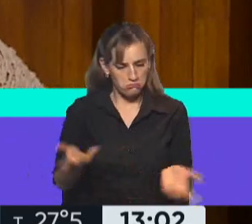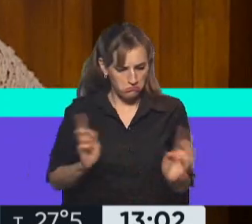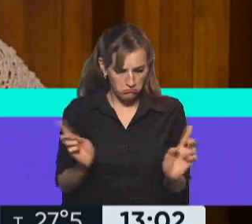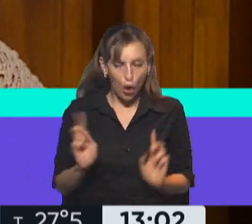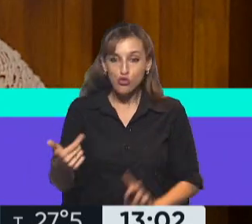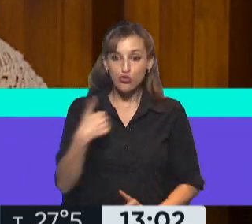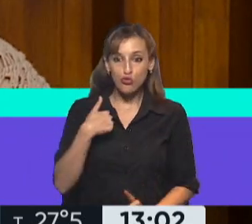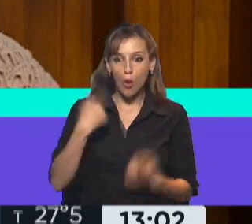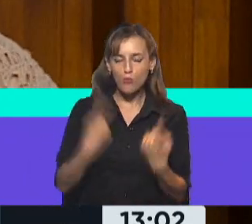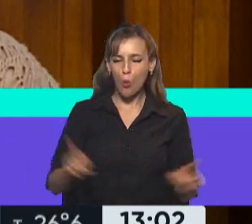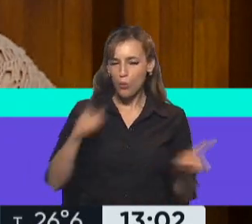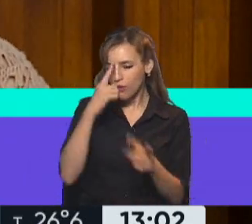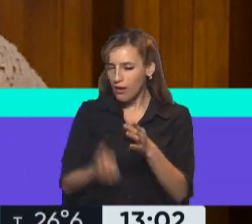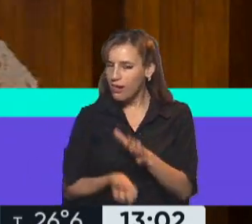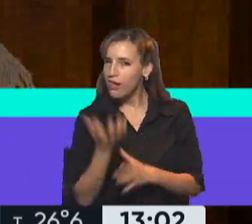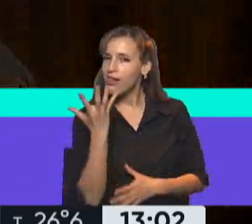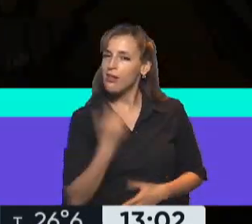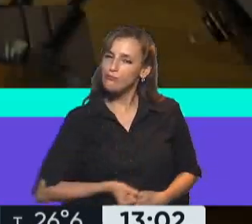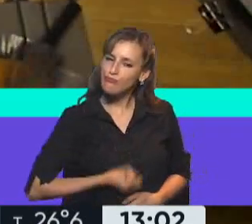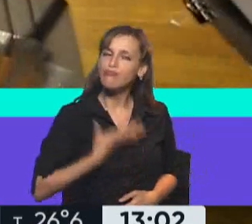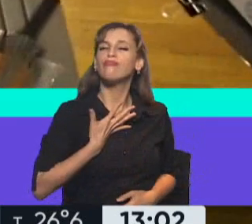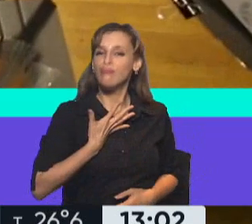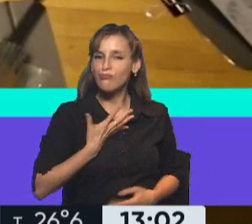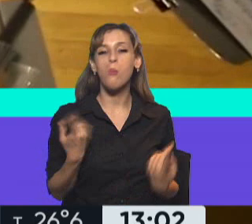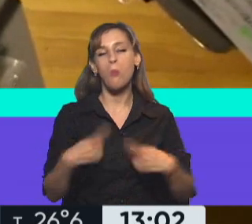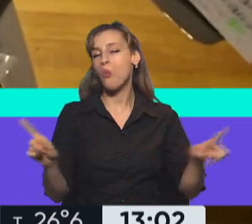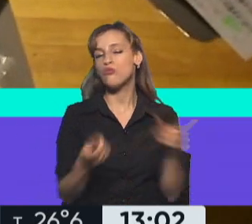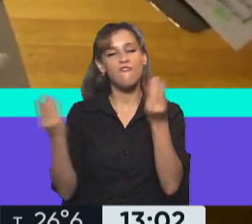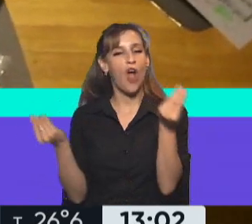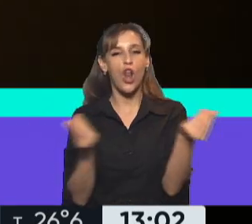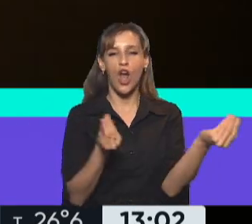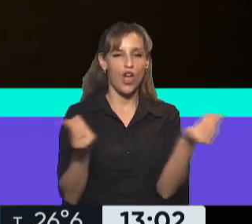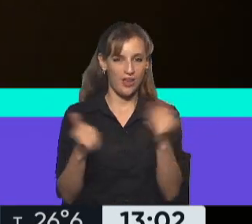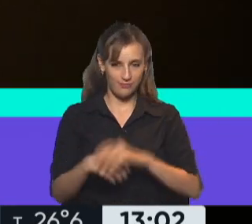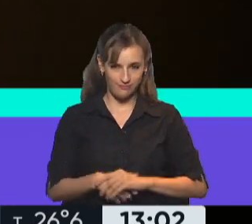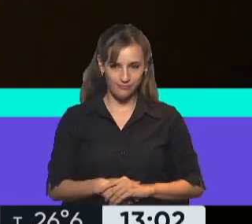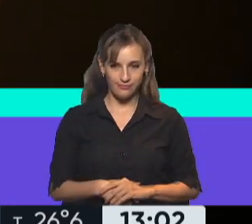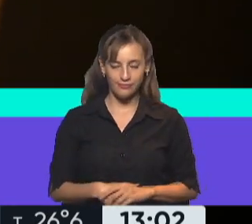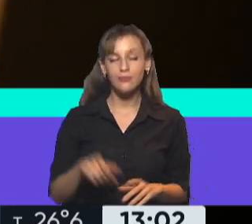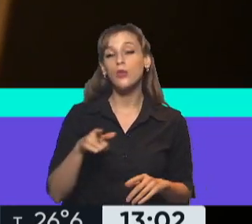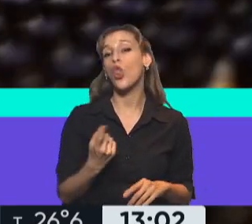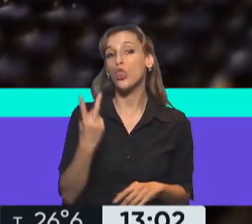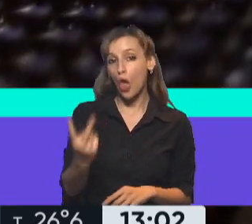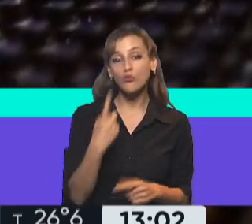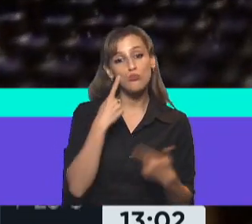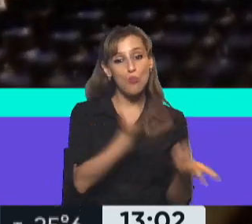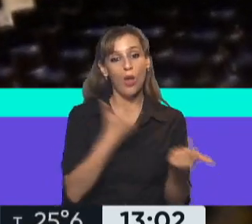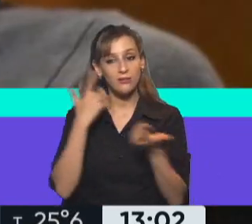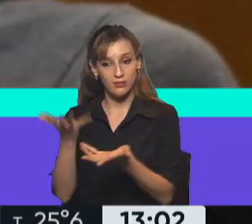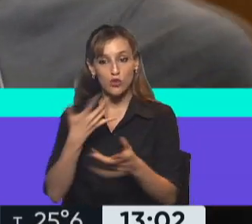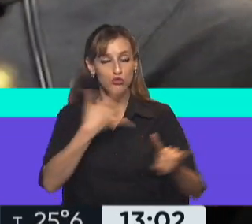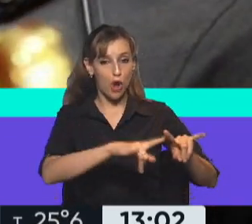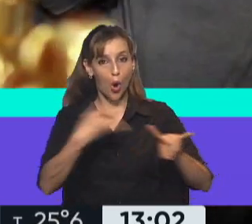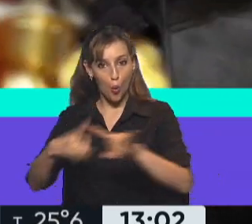componer, salen algunos de estos ritmos y colores de nuestra música. Vamos a tener dos presentaciones. Una va a ser